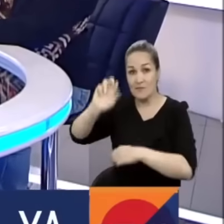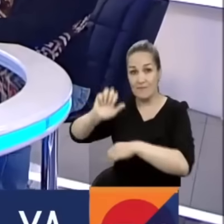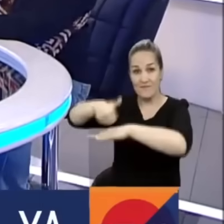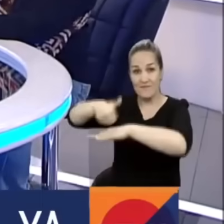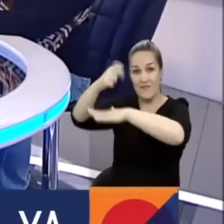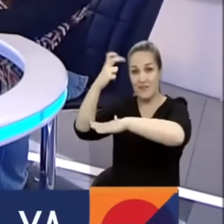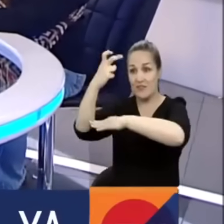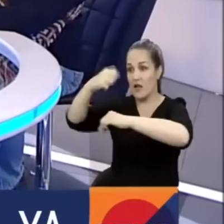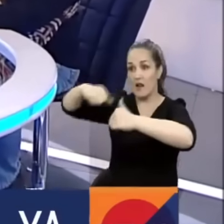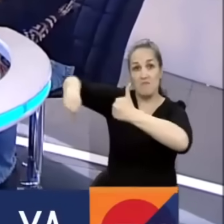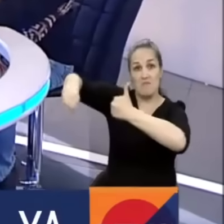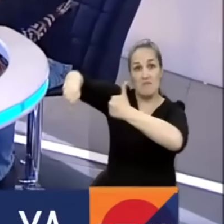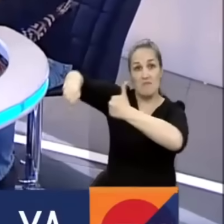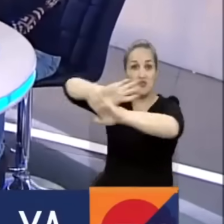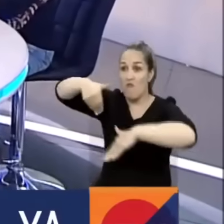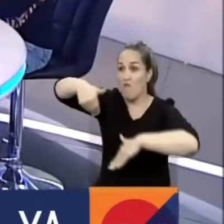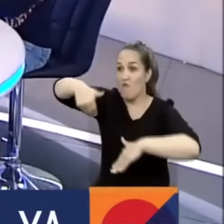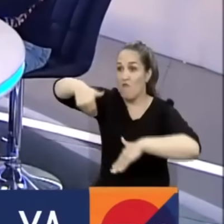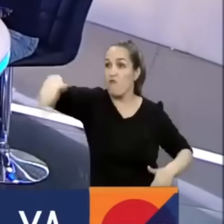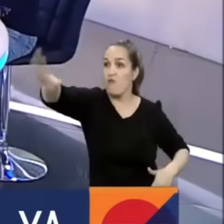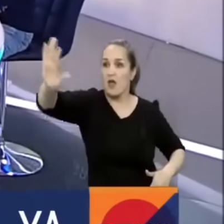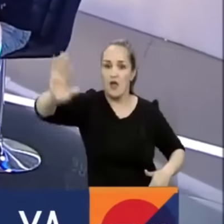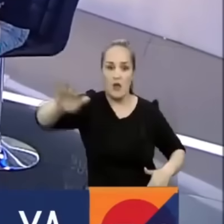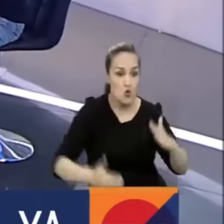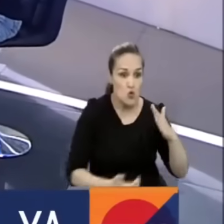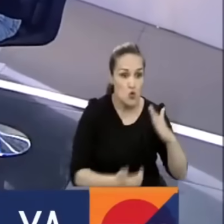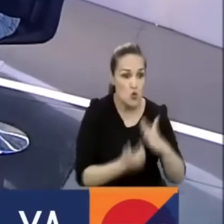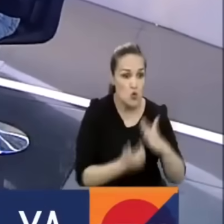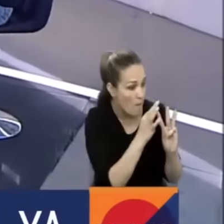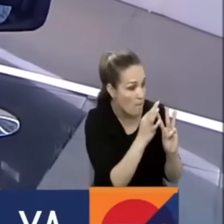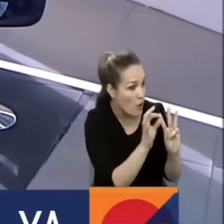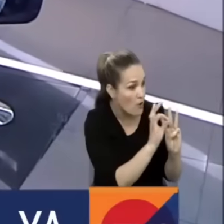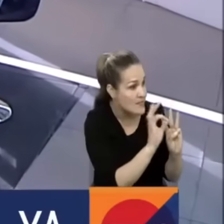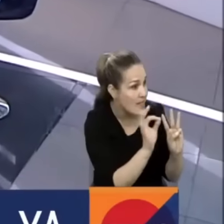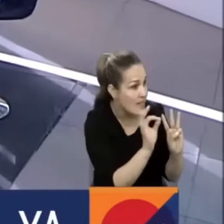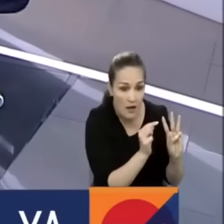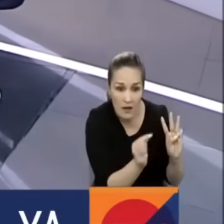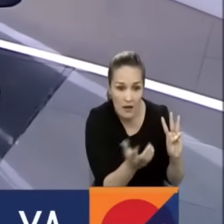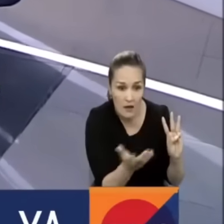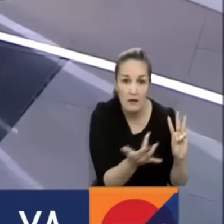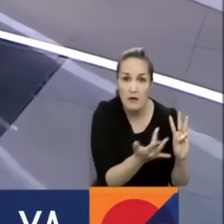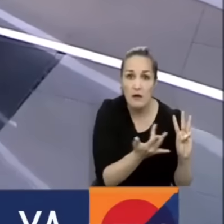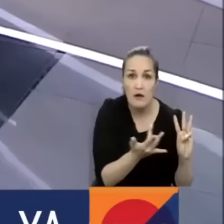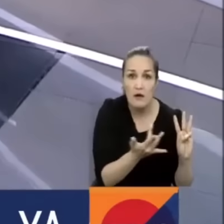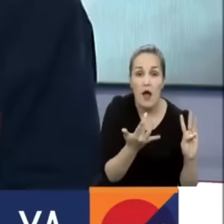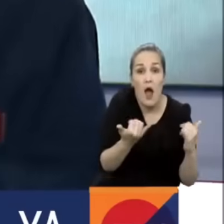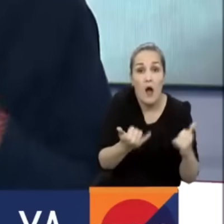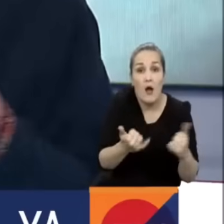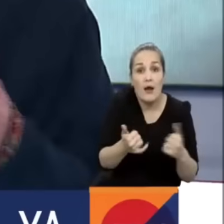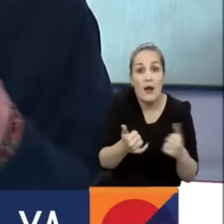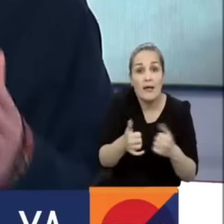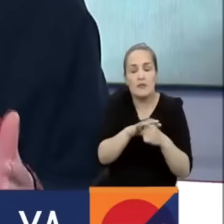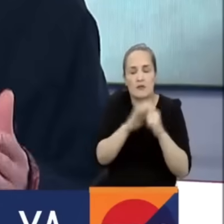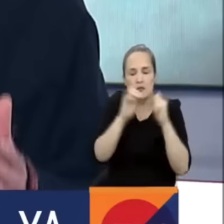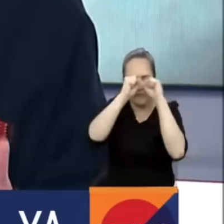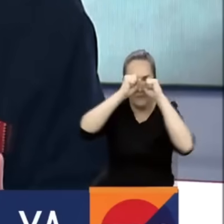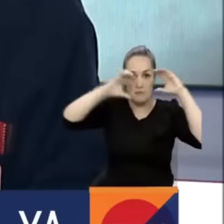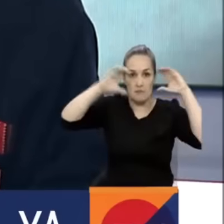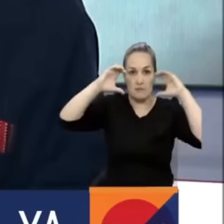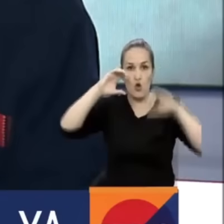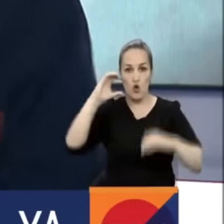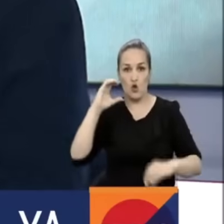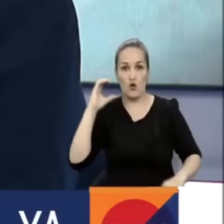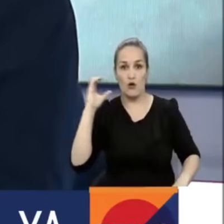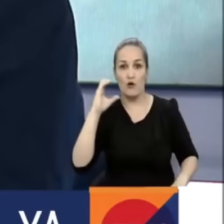de la escogencia de la nueva fiscal, pues sencillamente se va a producir una situación que tiene sin duda alguna alarmado a todo el